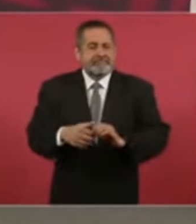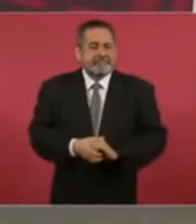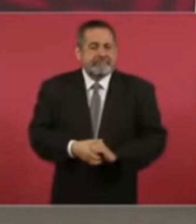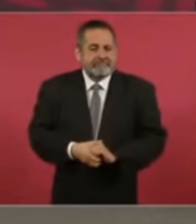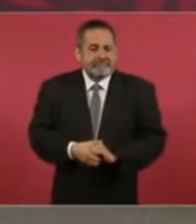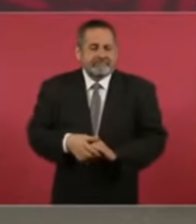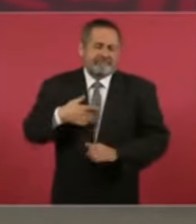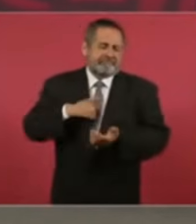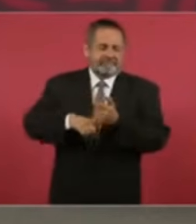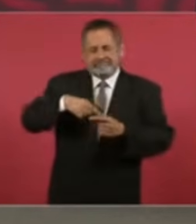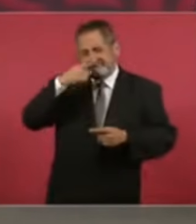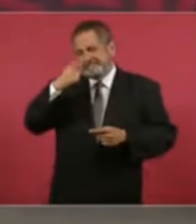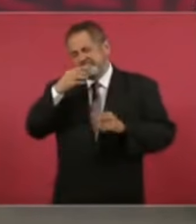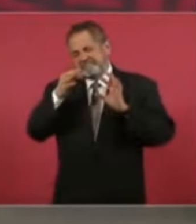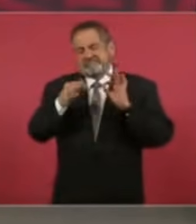tirando aceite